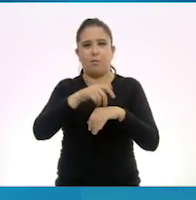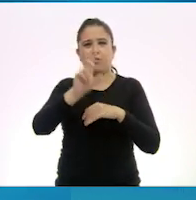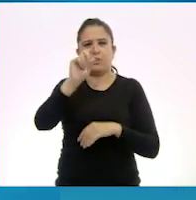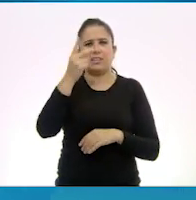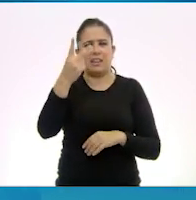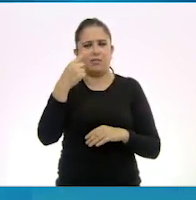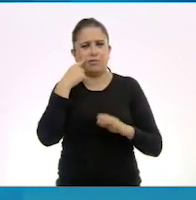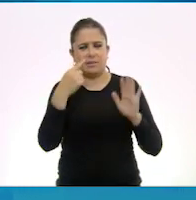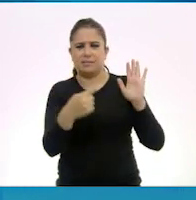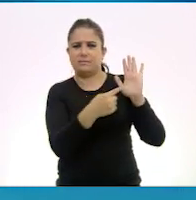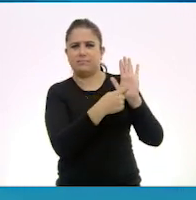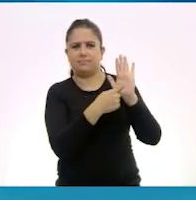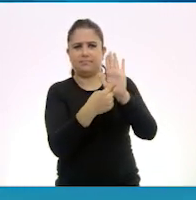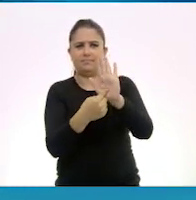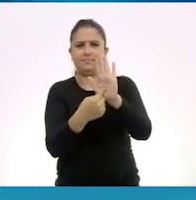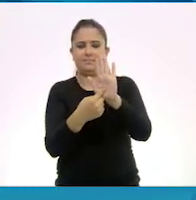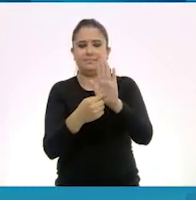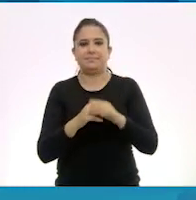se observa esta relación.